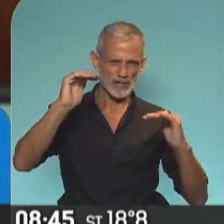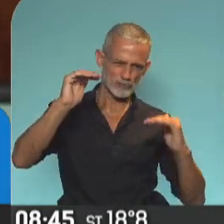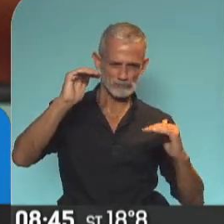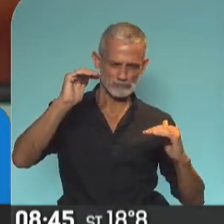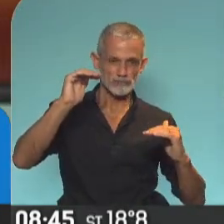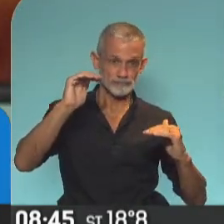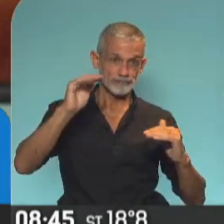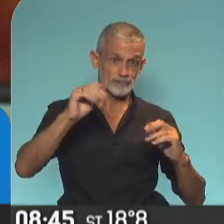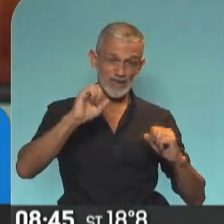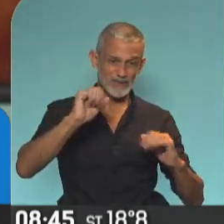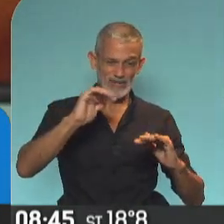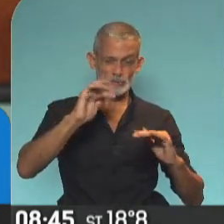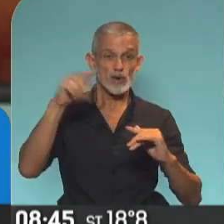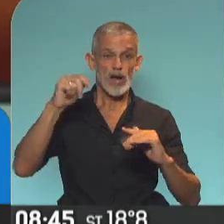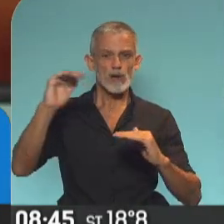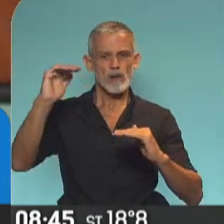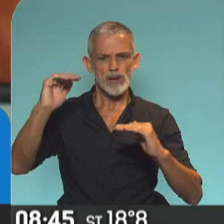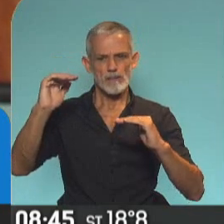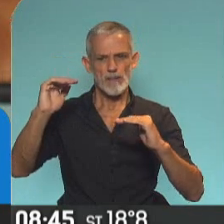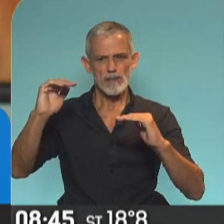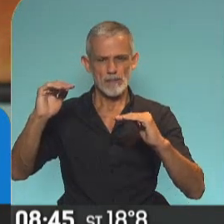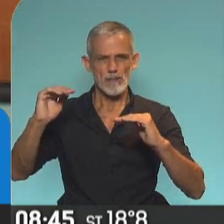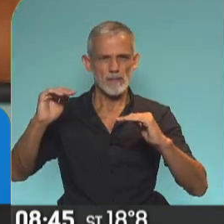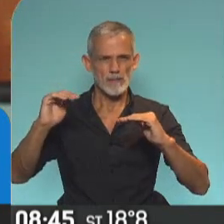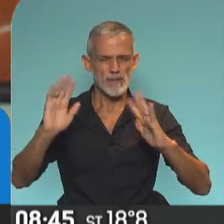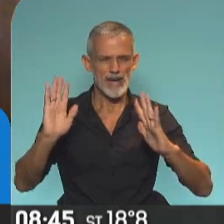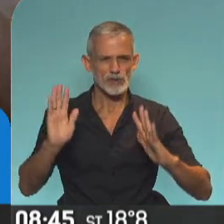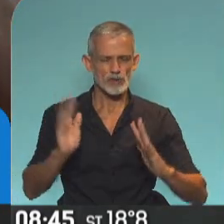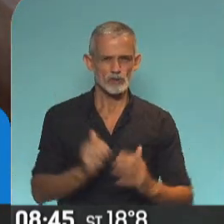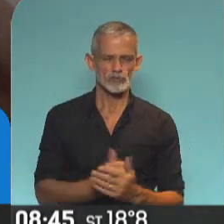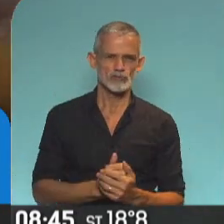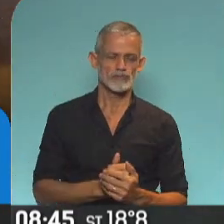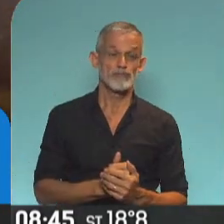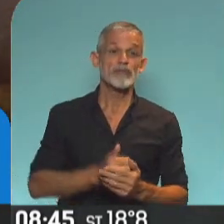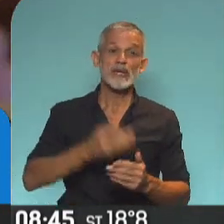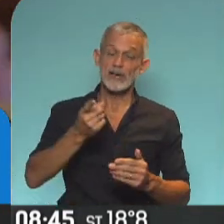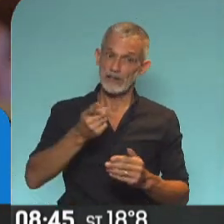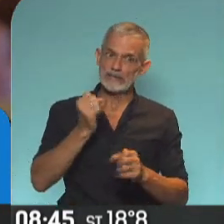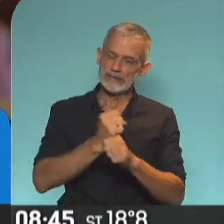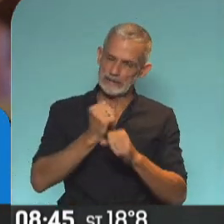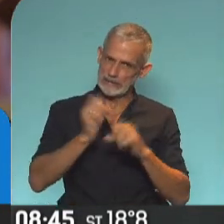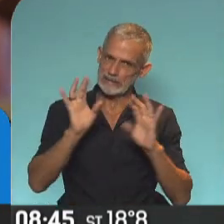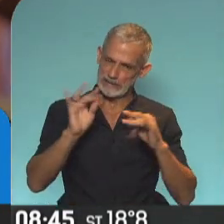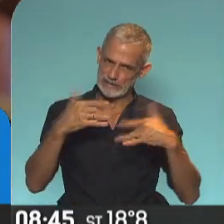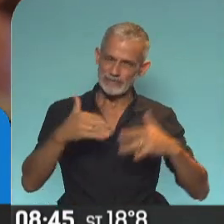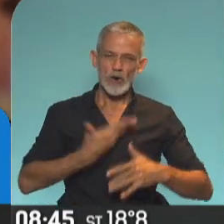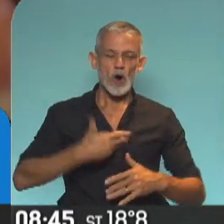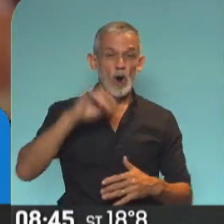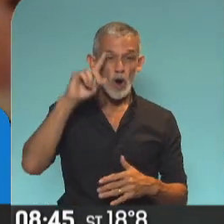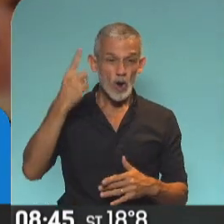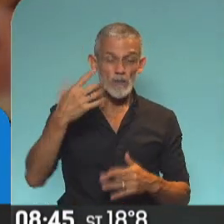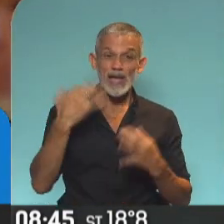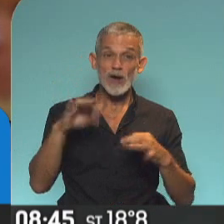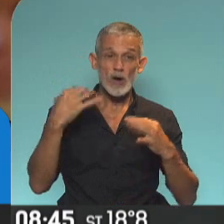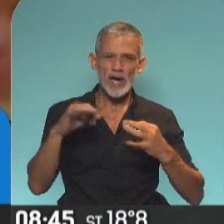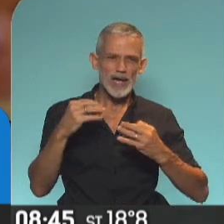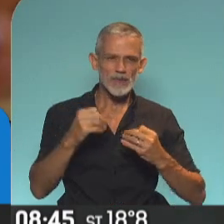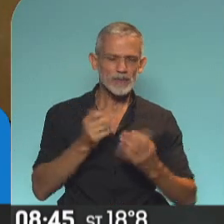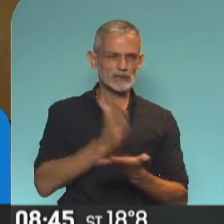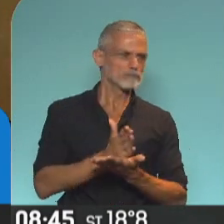controle, por ejemplo, los insumos para la construcción, ¿no? Otro elemento son los medicamentos. que es una discusión que viene llevando adelante el PAMI,